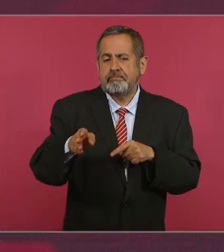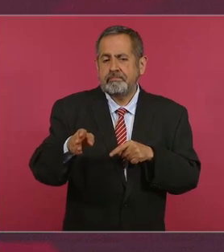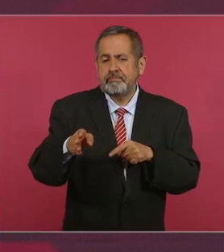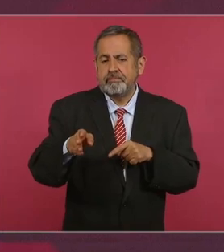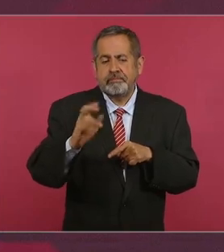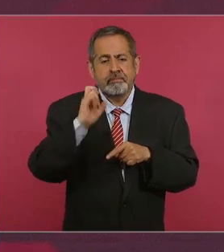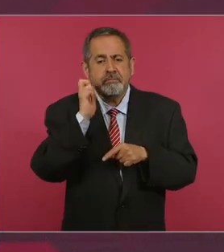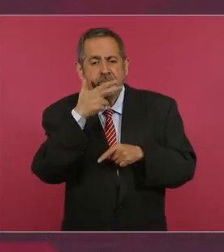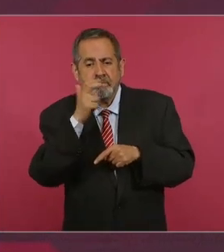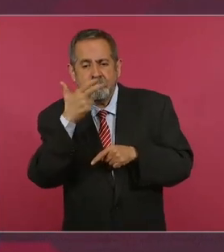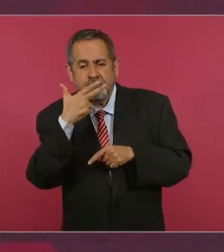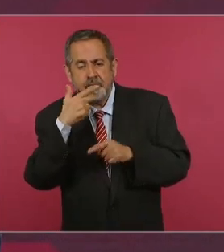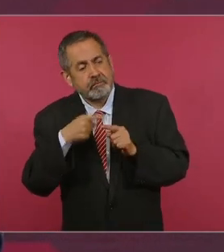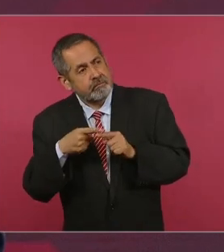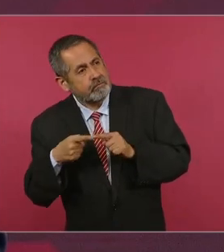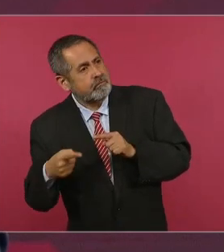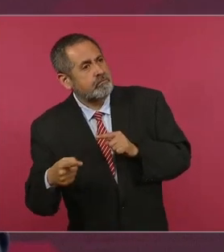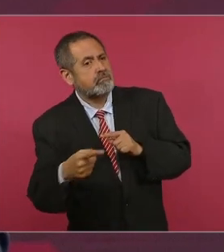Chihuahua,